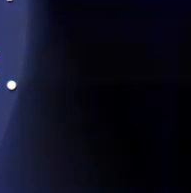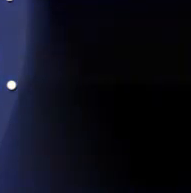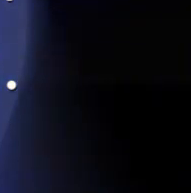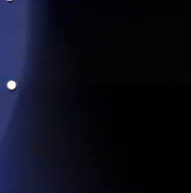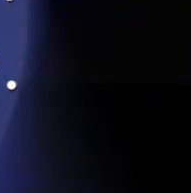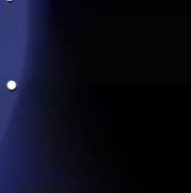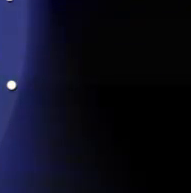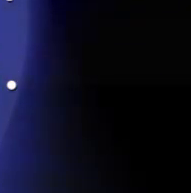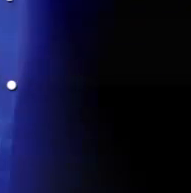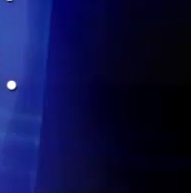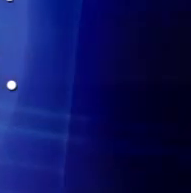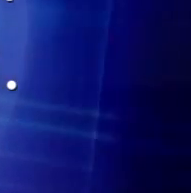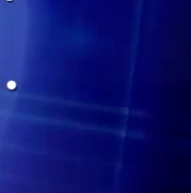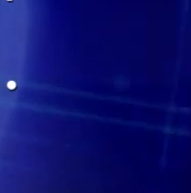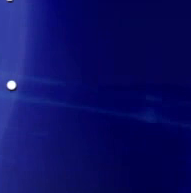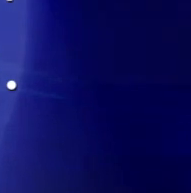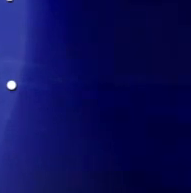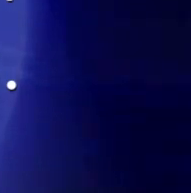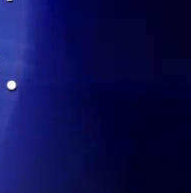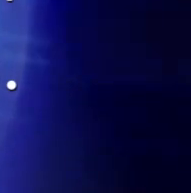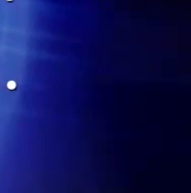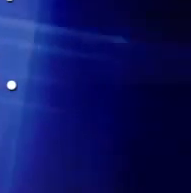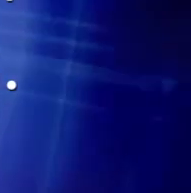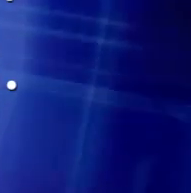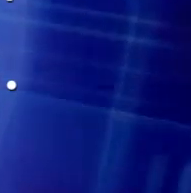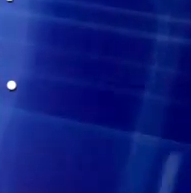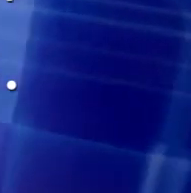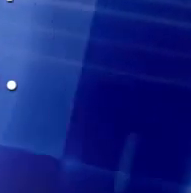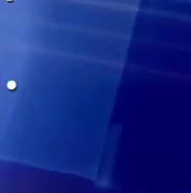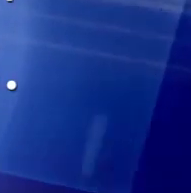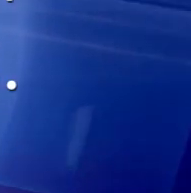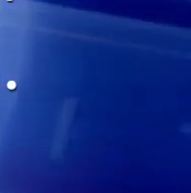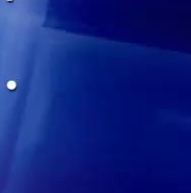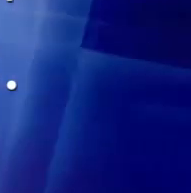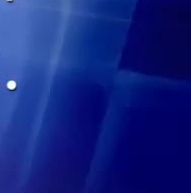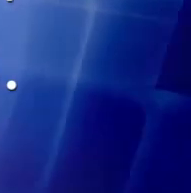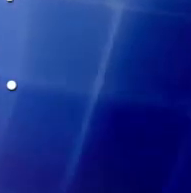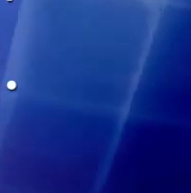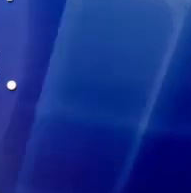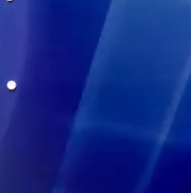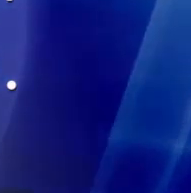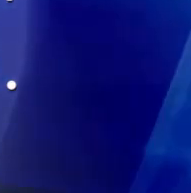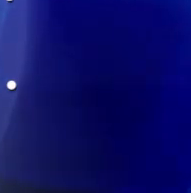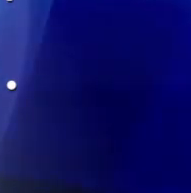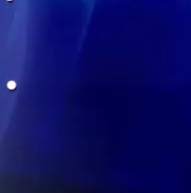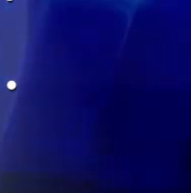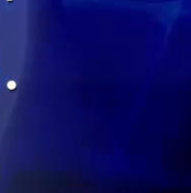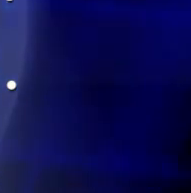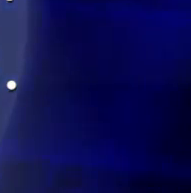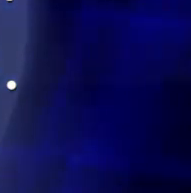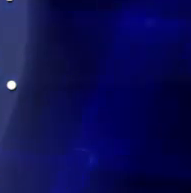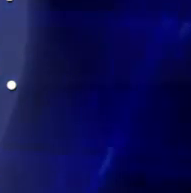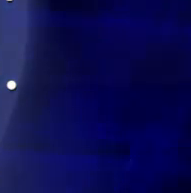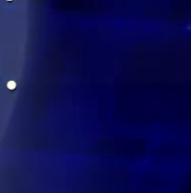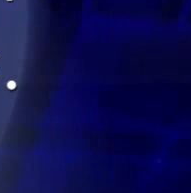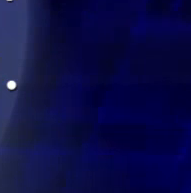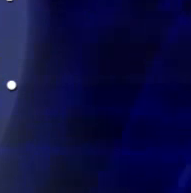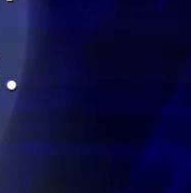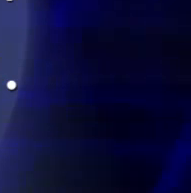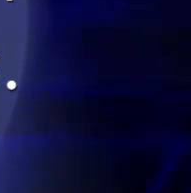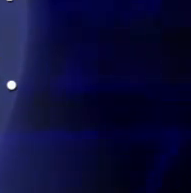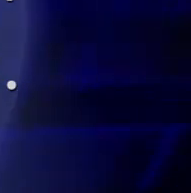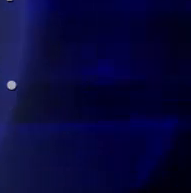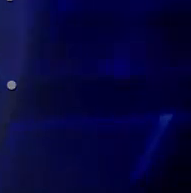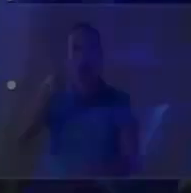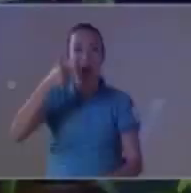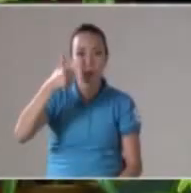si usted tiene la guianza del Señor, hermano, definitivamente el Señor lo va a guiar a buen puerto, a